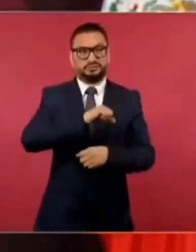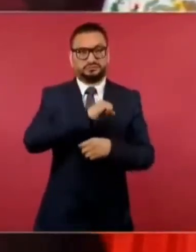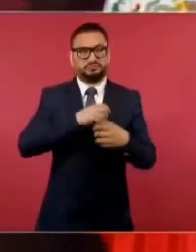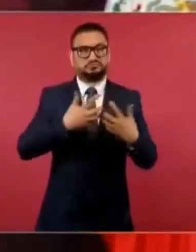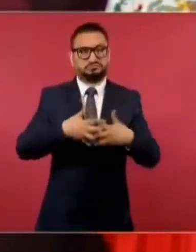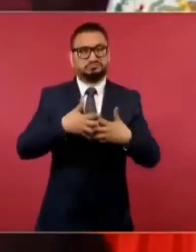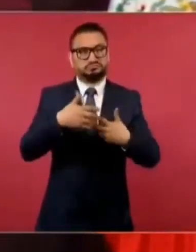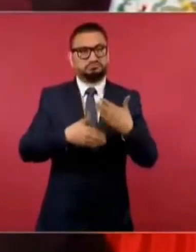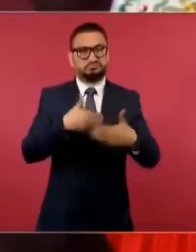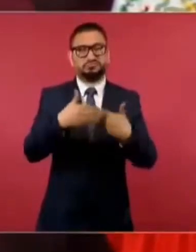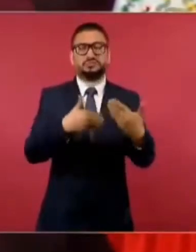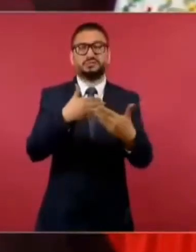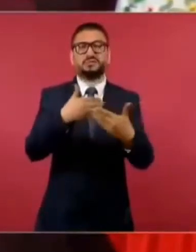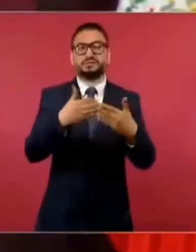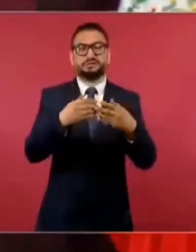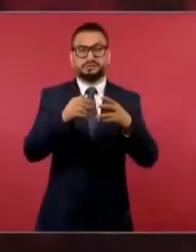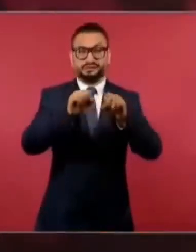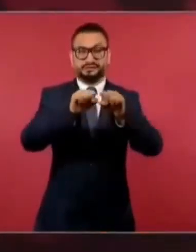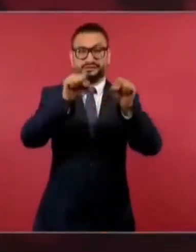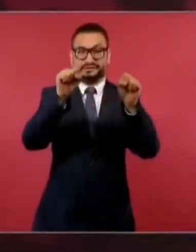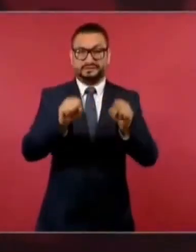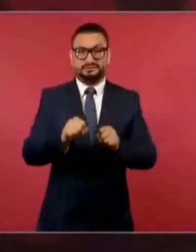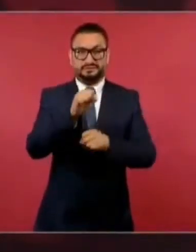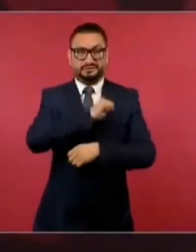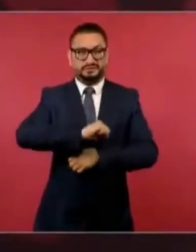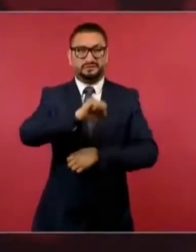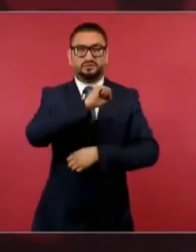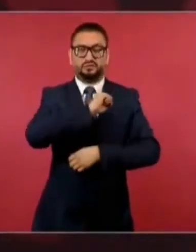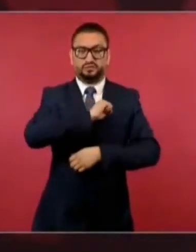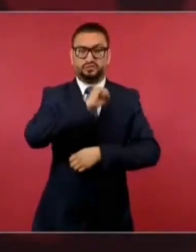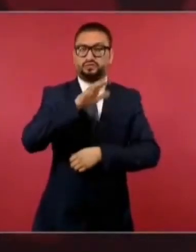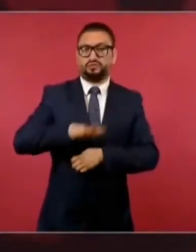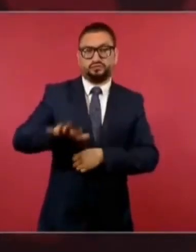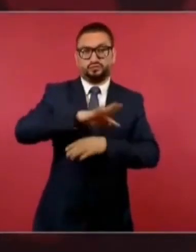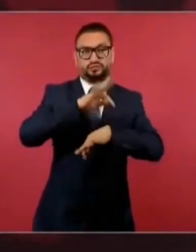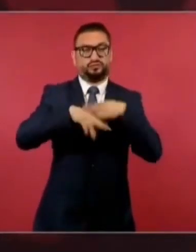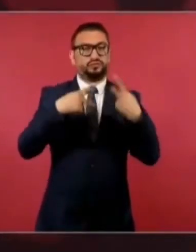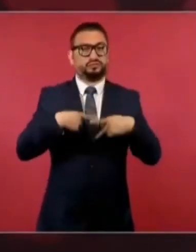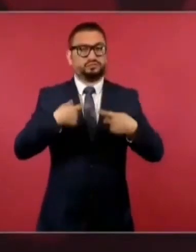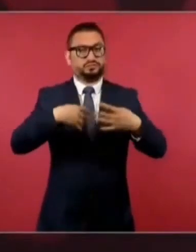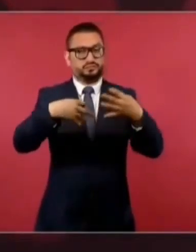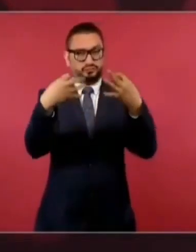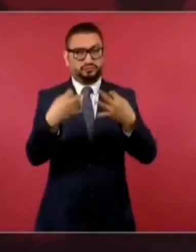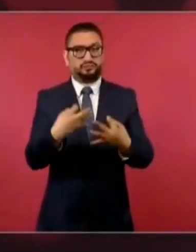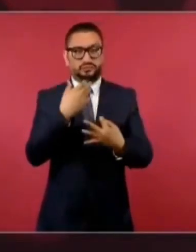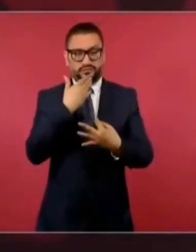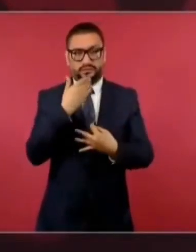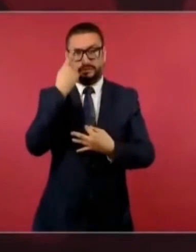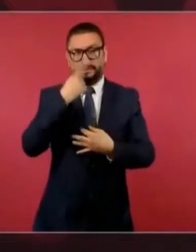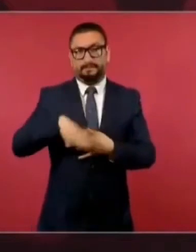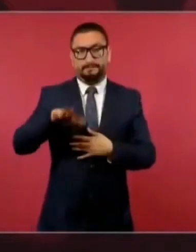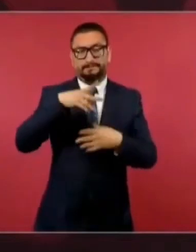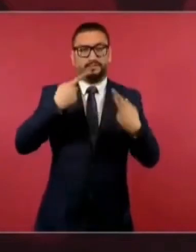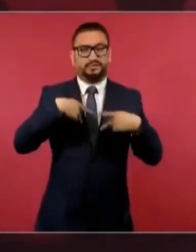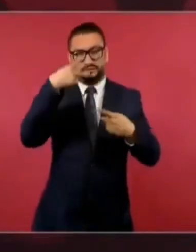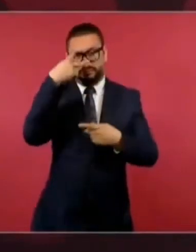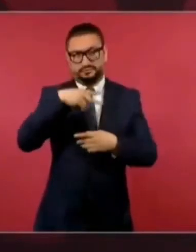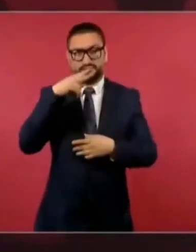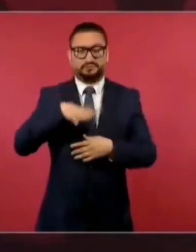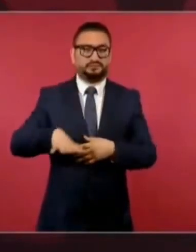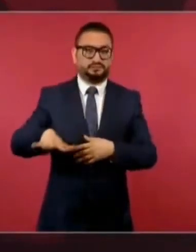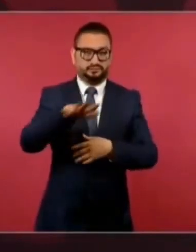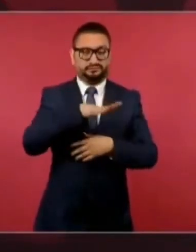un sistema de salud pública como lo merecen los mexicanos, nuestro pueblo,